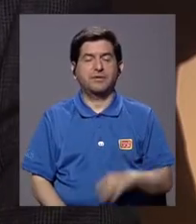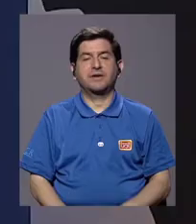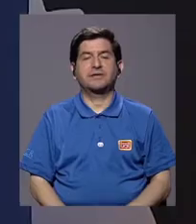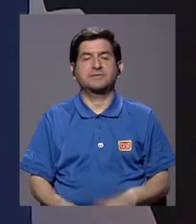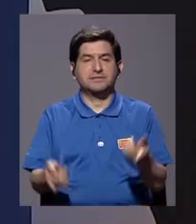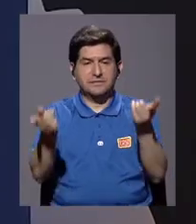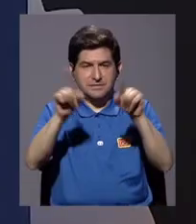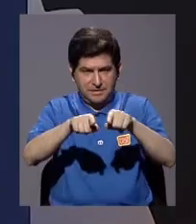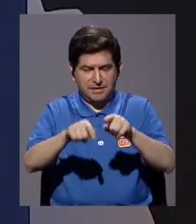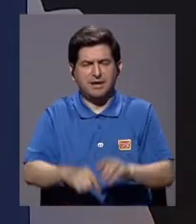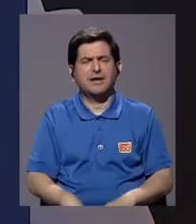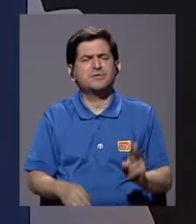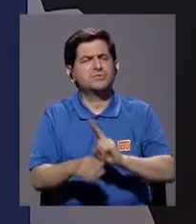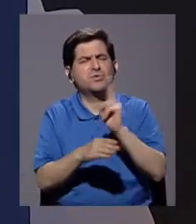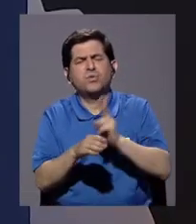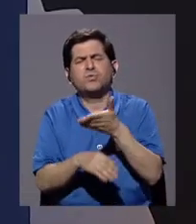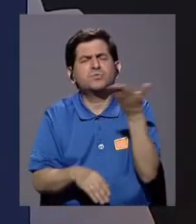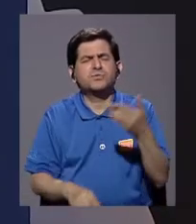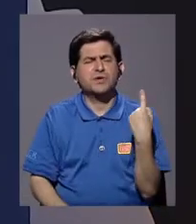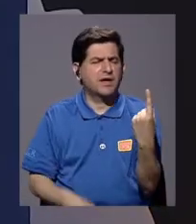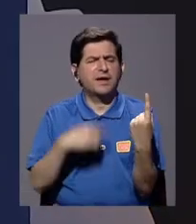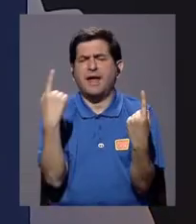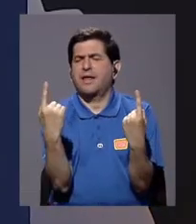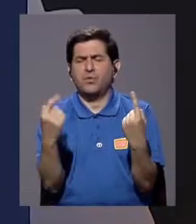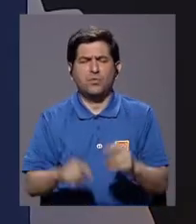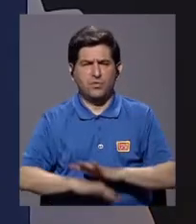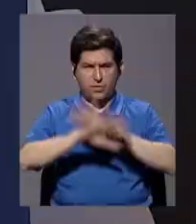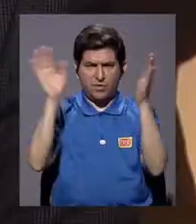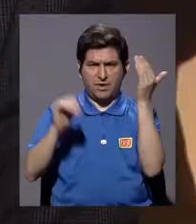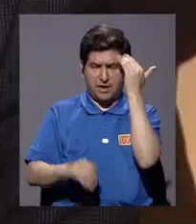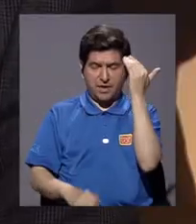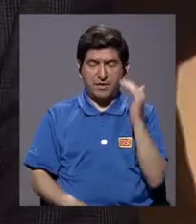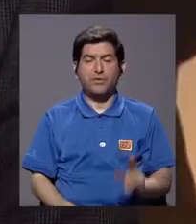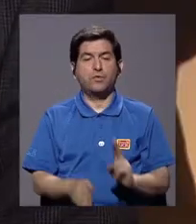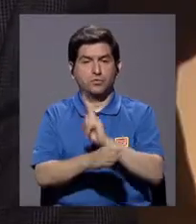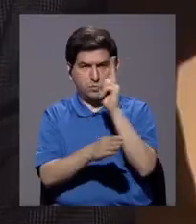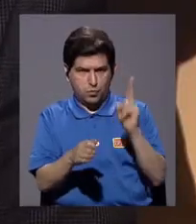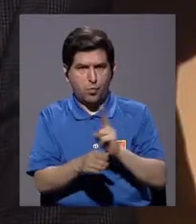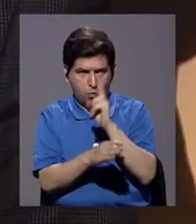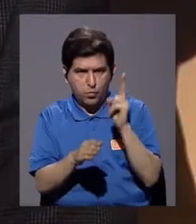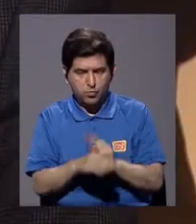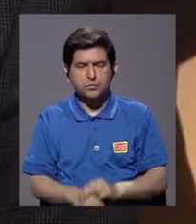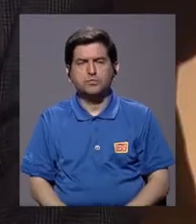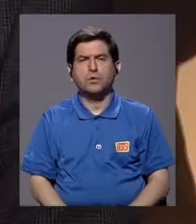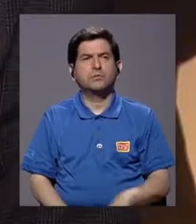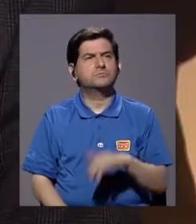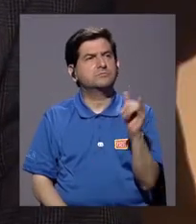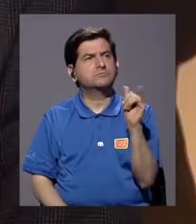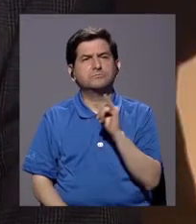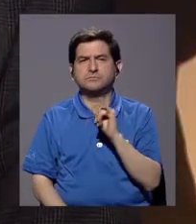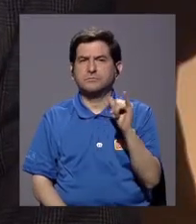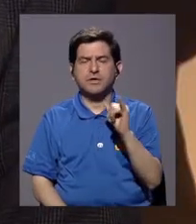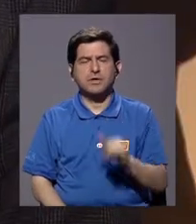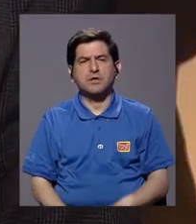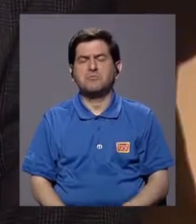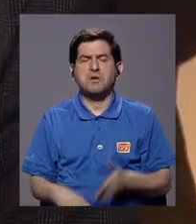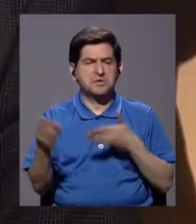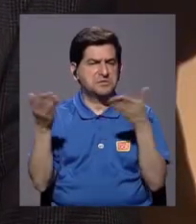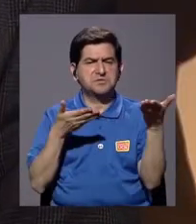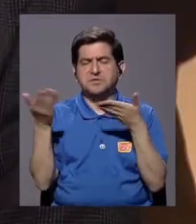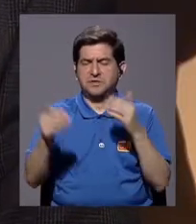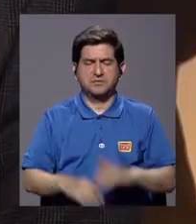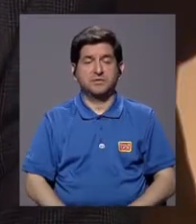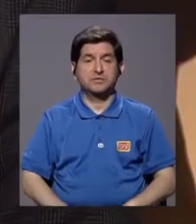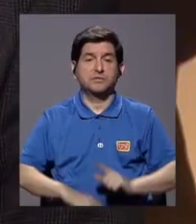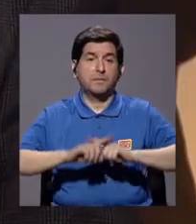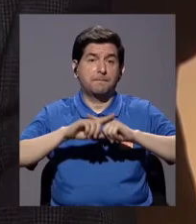licuado. ¿Para qué se usa uno y para qué se usa otro? Para que le quede claro lo que dice. Se usan básicamente para los mismos principios, los mismos servicios,